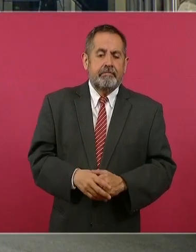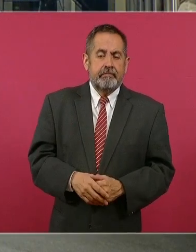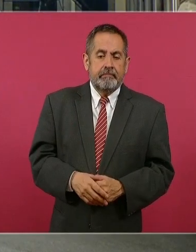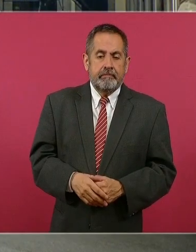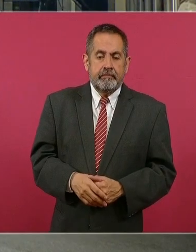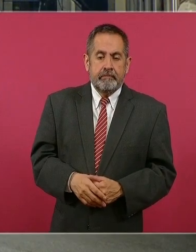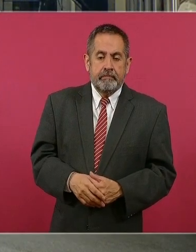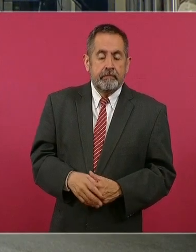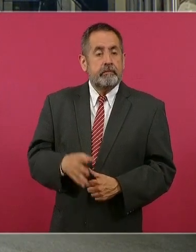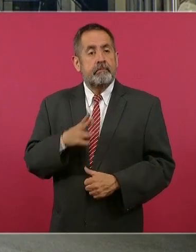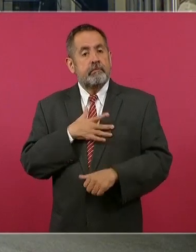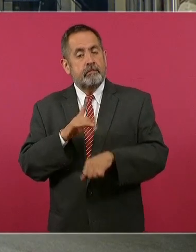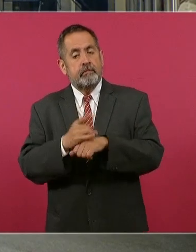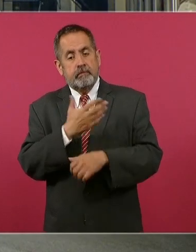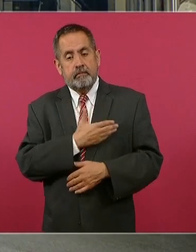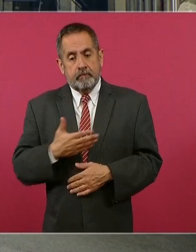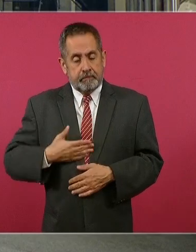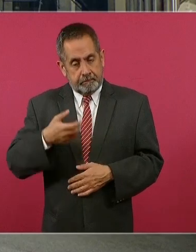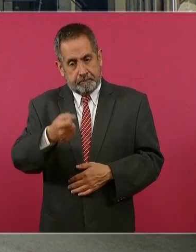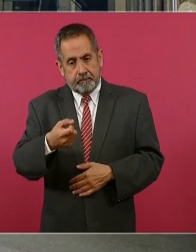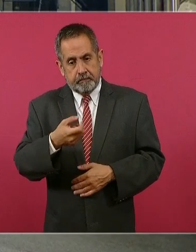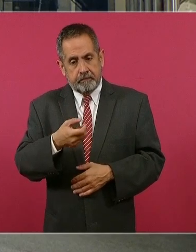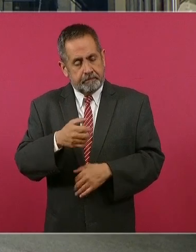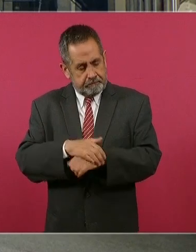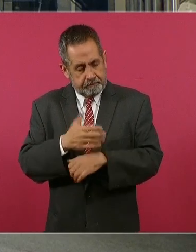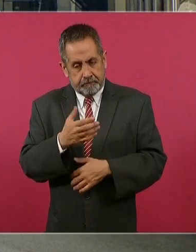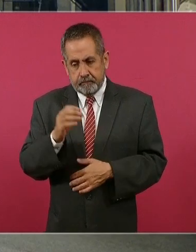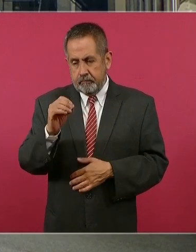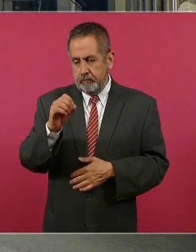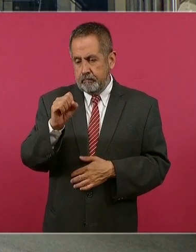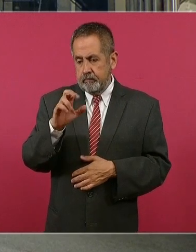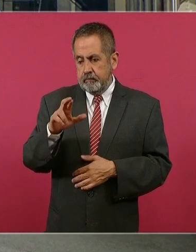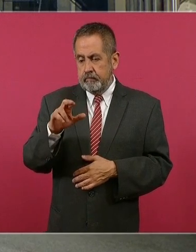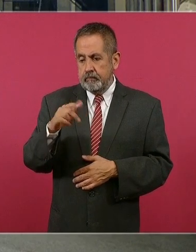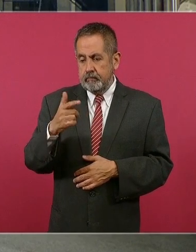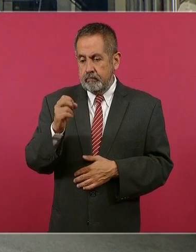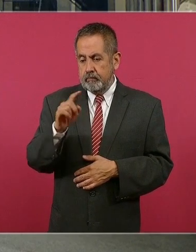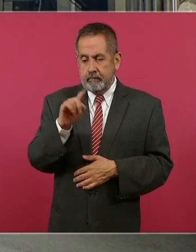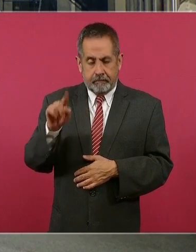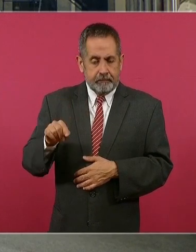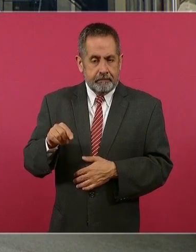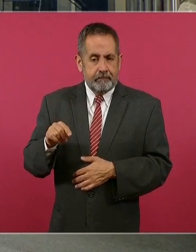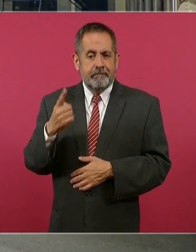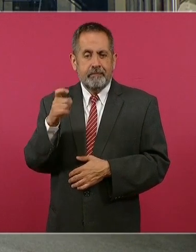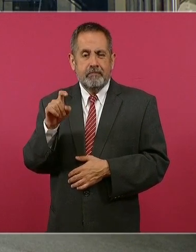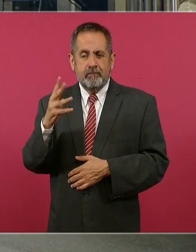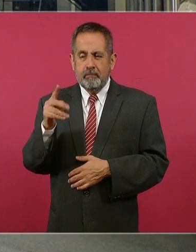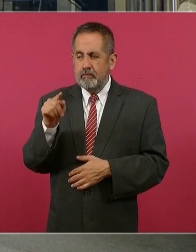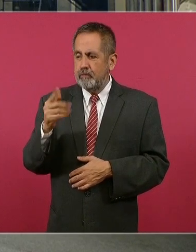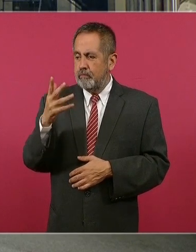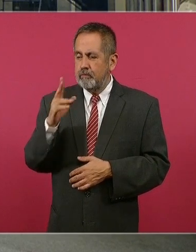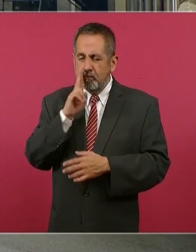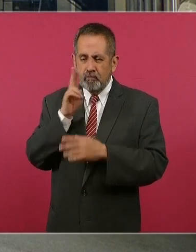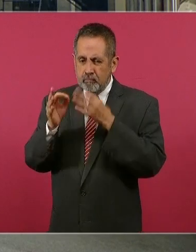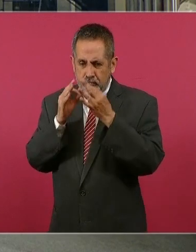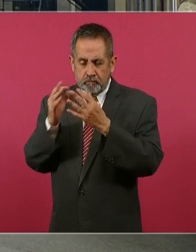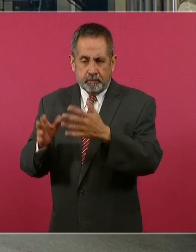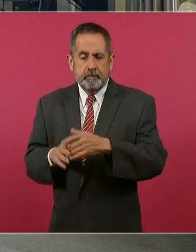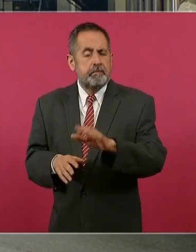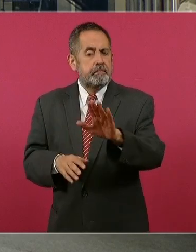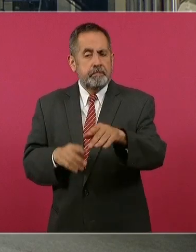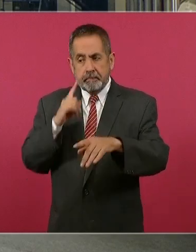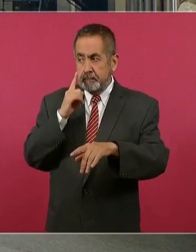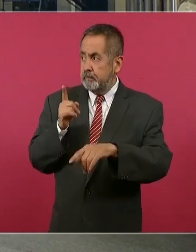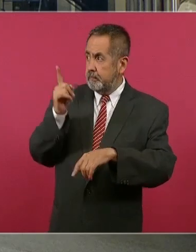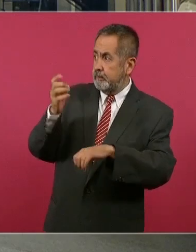Buenos días, presidente. Lo saluda su amigo y servidor Óscar González de Relax 104.5 Noticias. Fíjese que en el estado